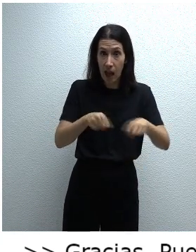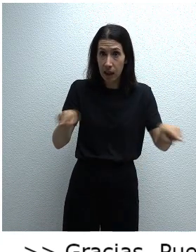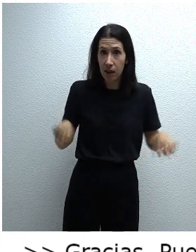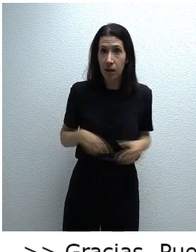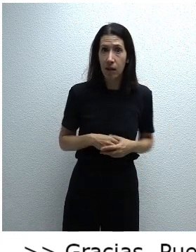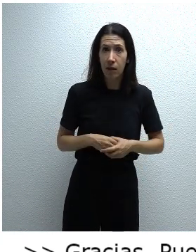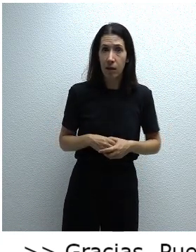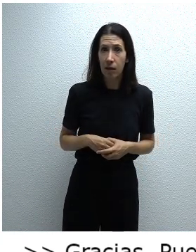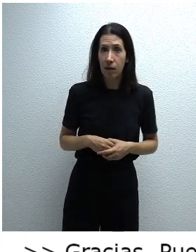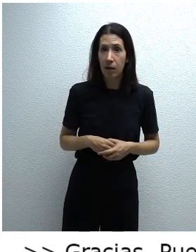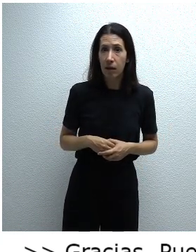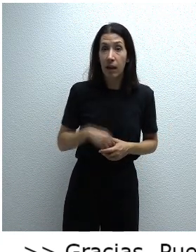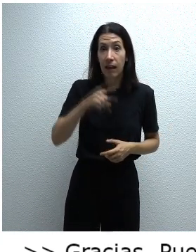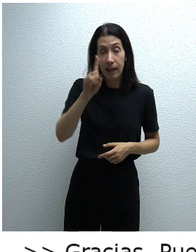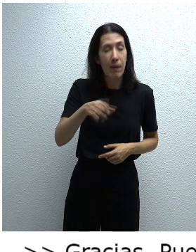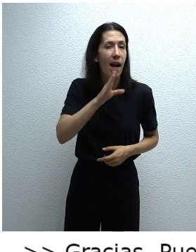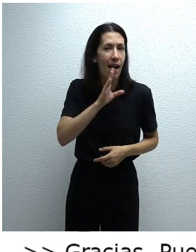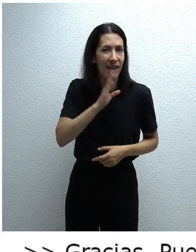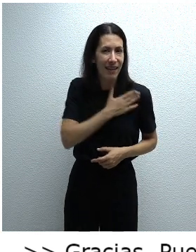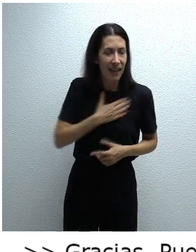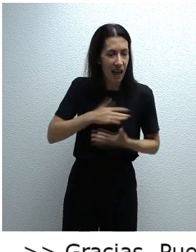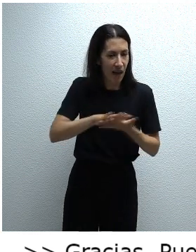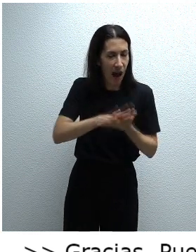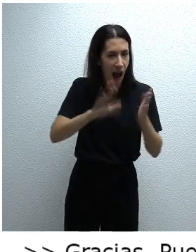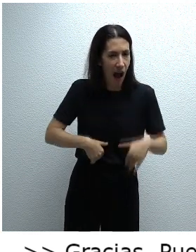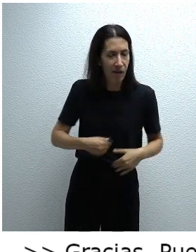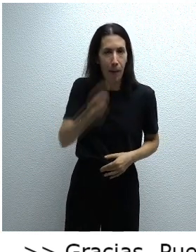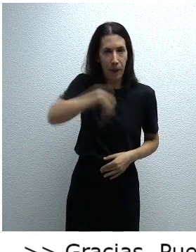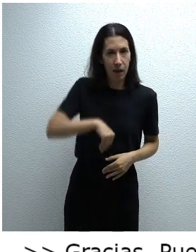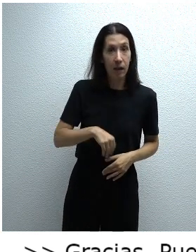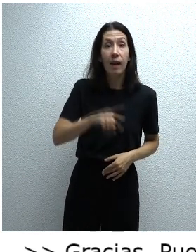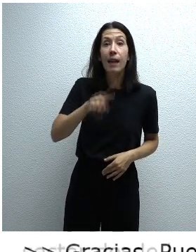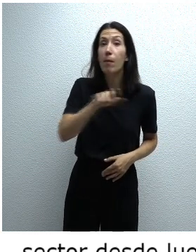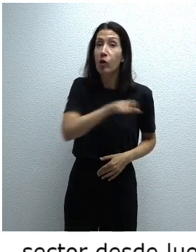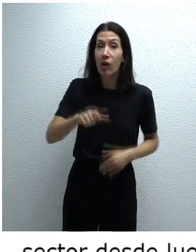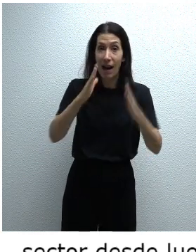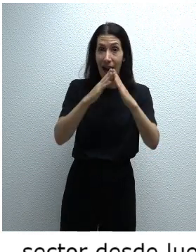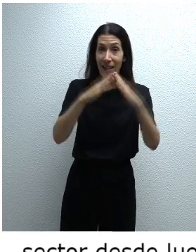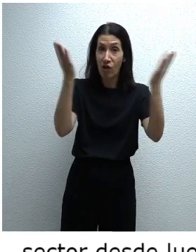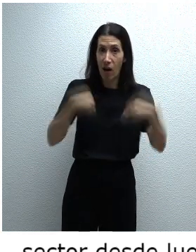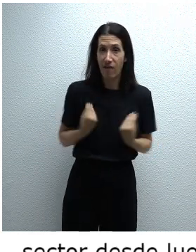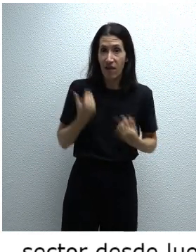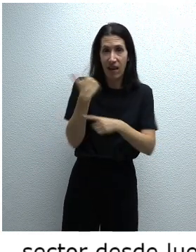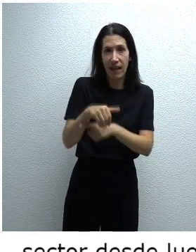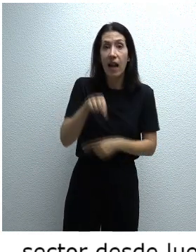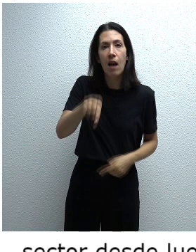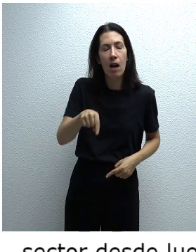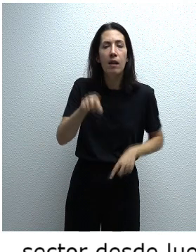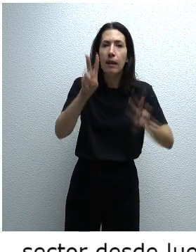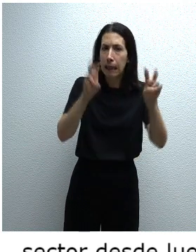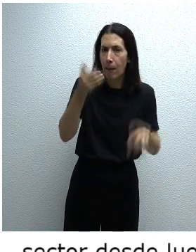que también, que antes lo quería mencionar y no lo he mencionado, las personas sin hogar, tenemos ahí un tema